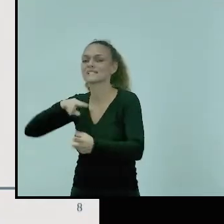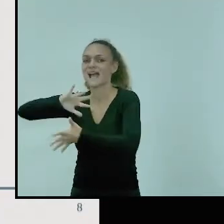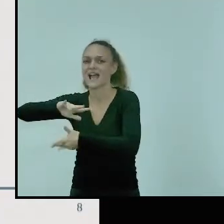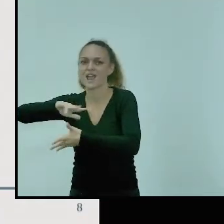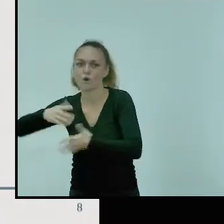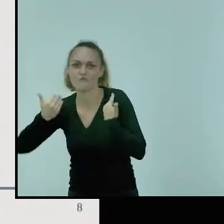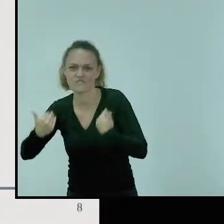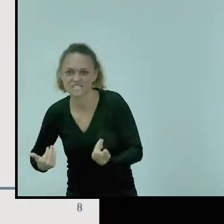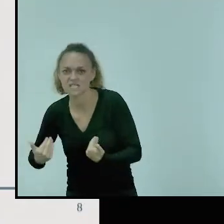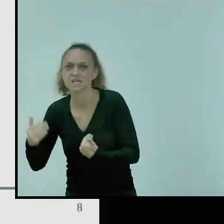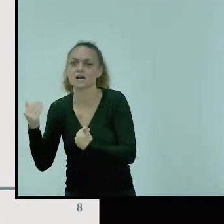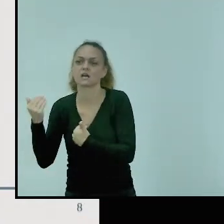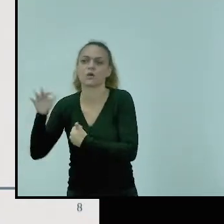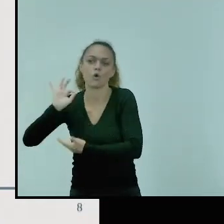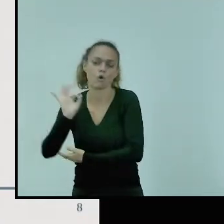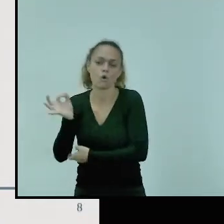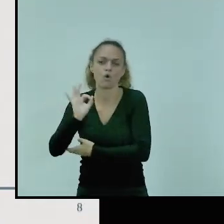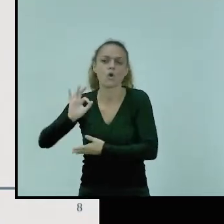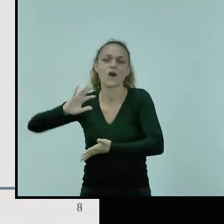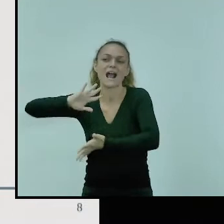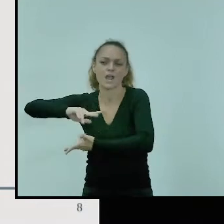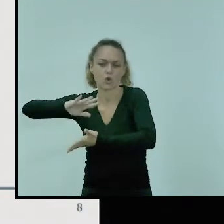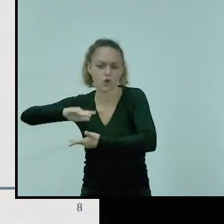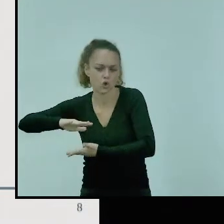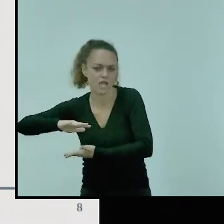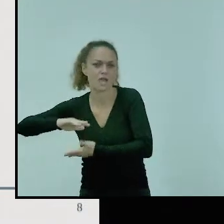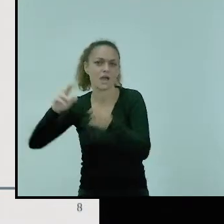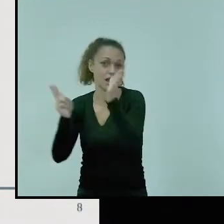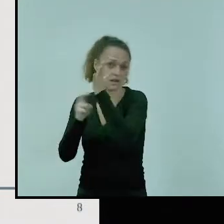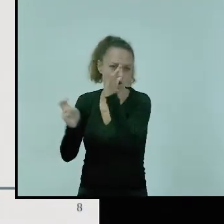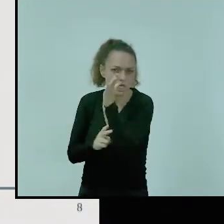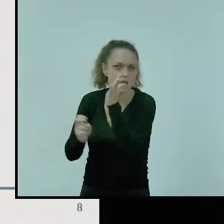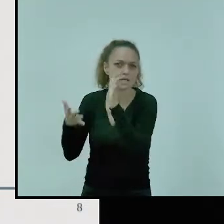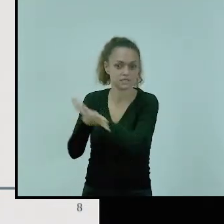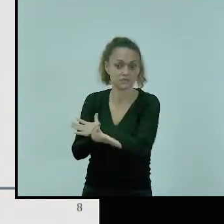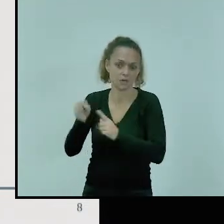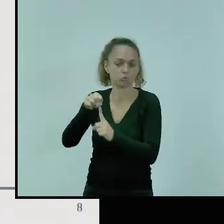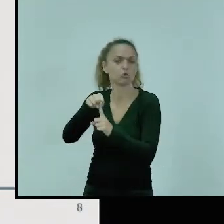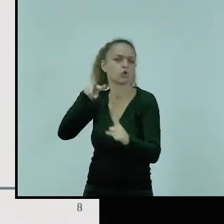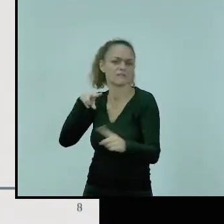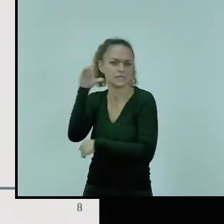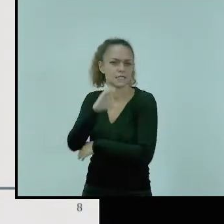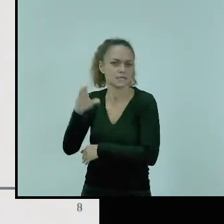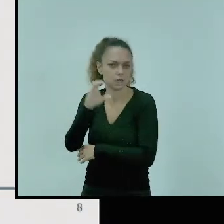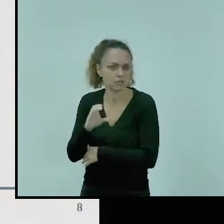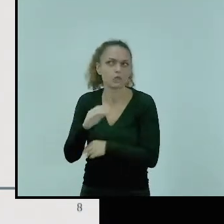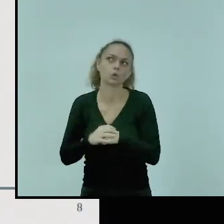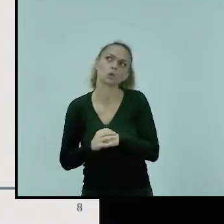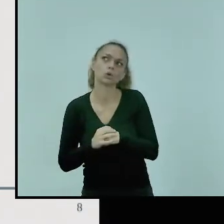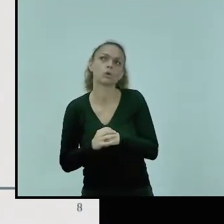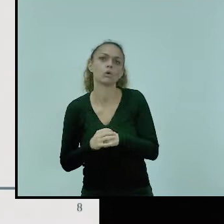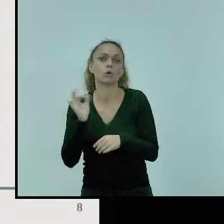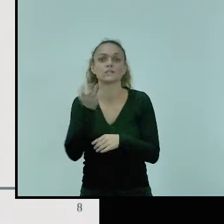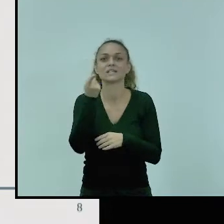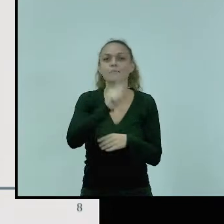geología. Ambas disciplinas, al fin y al cabo, son quienes estudian los terremotos desde el punto de vista científico. O también,